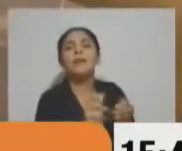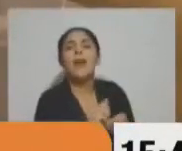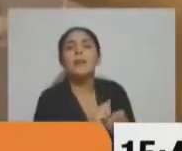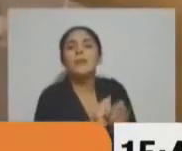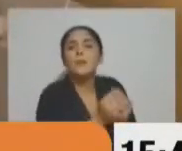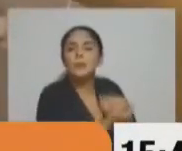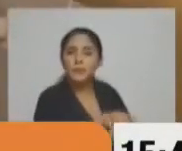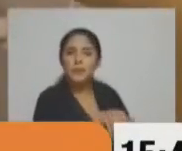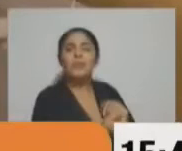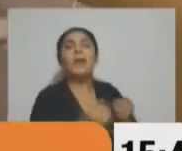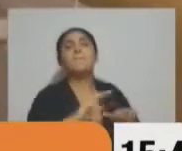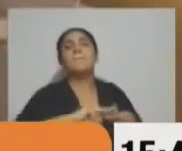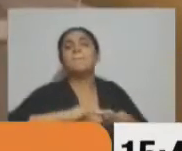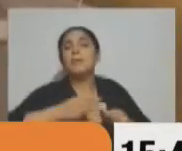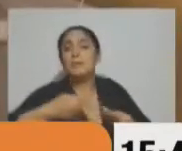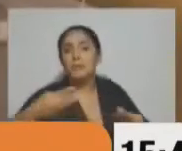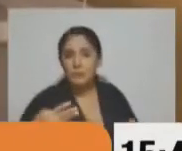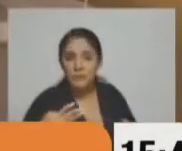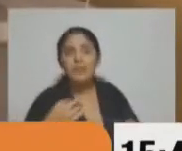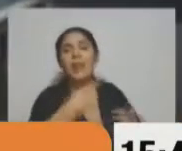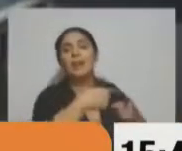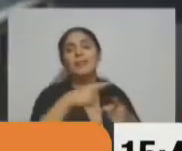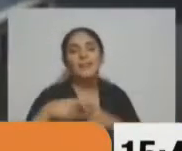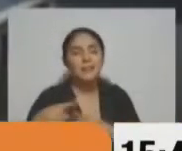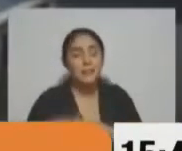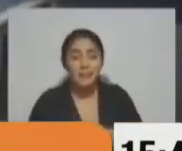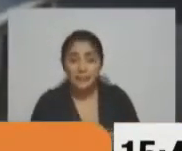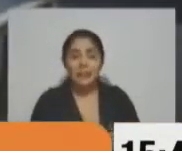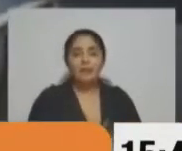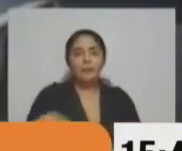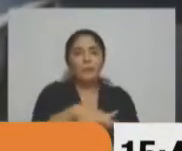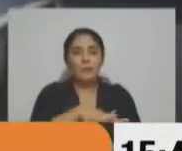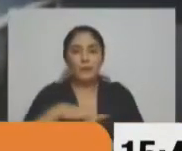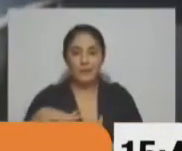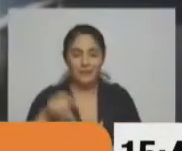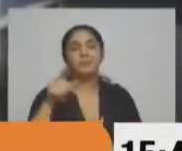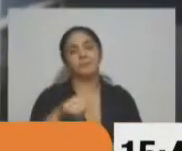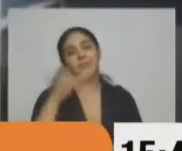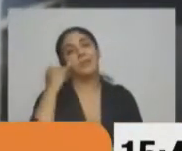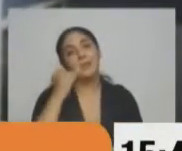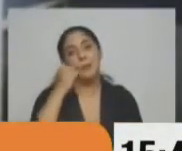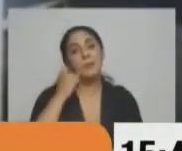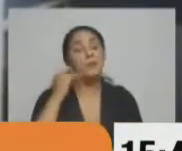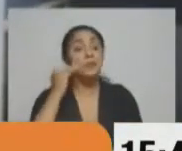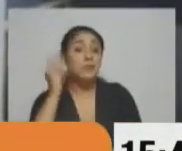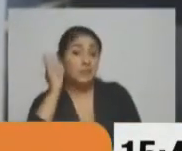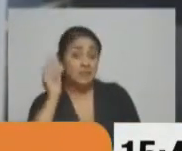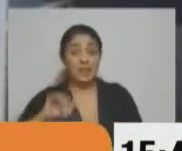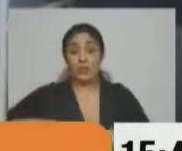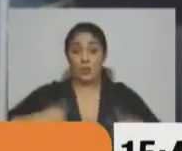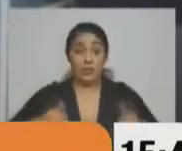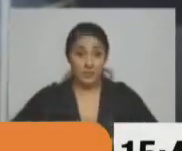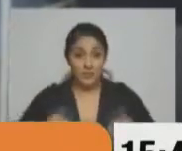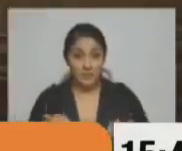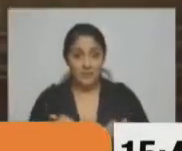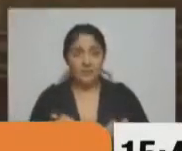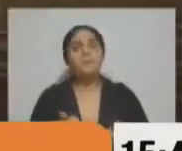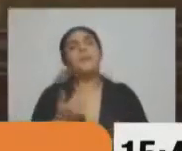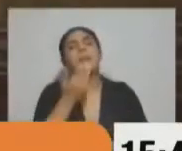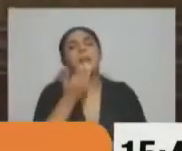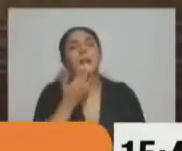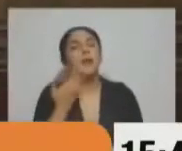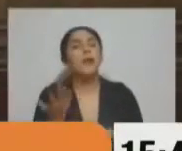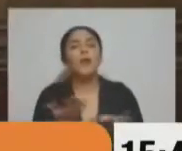y adolescentes. Y ellos tienen voz propia. Ya, quiero también partir de eso porque creo que mucha gente dice, ya, pero es que alguien los